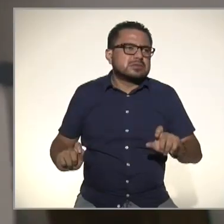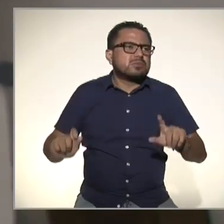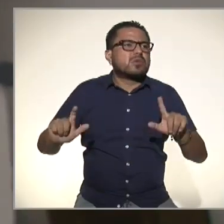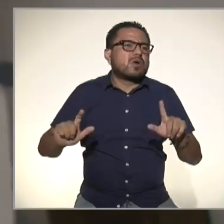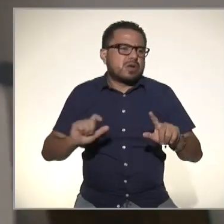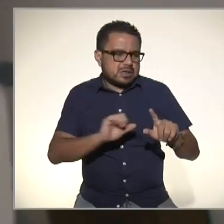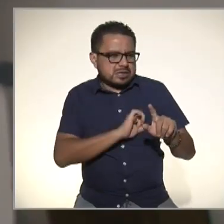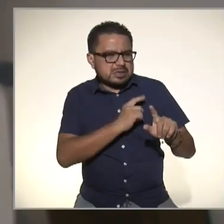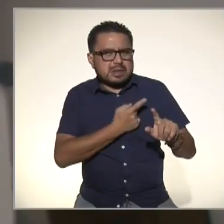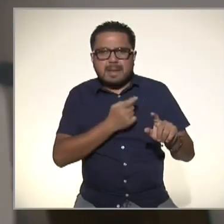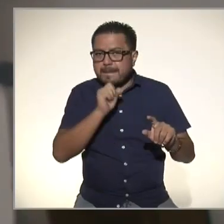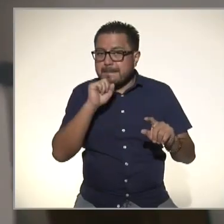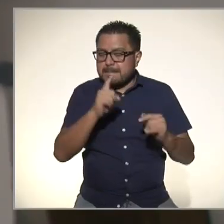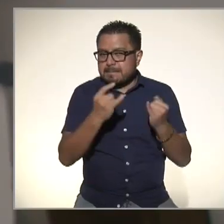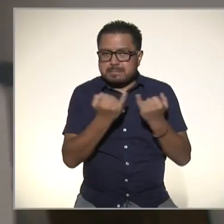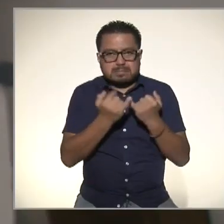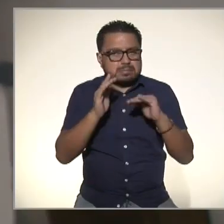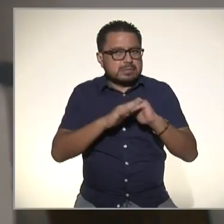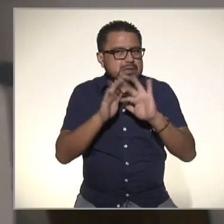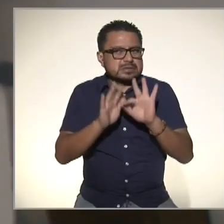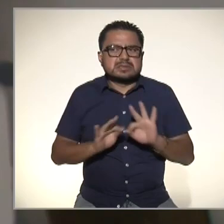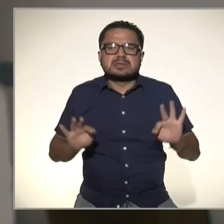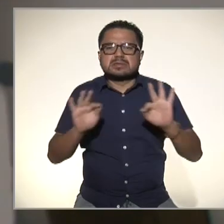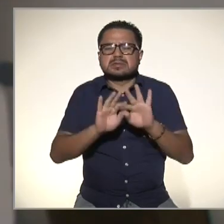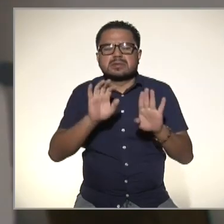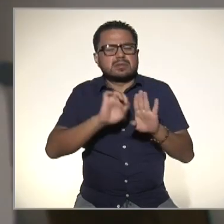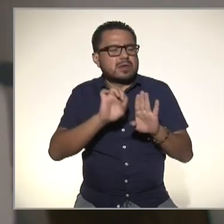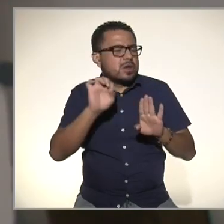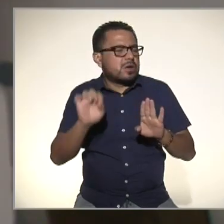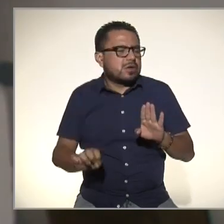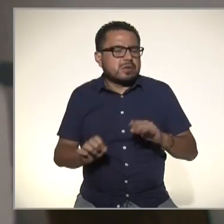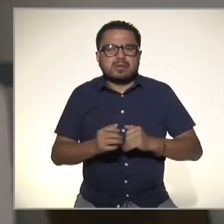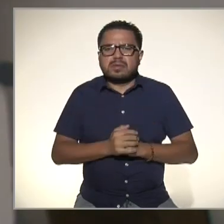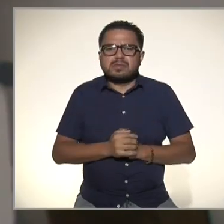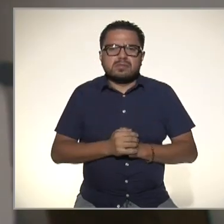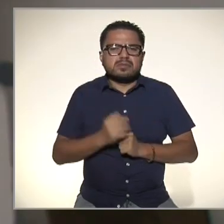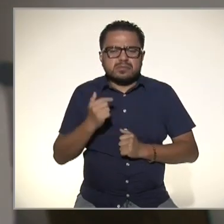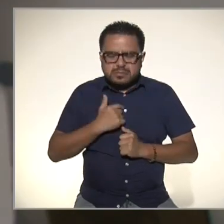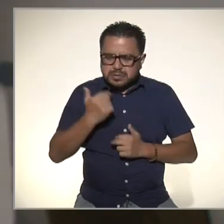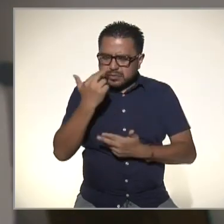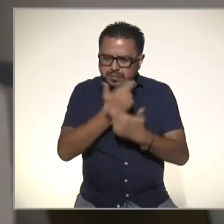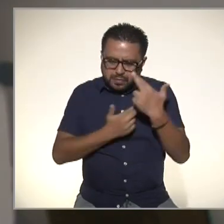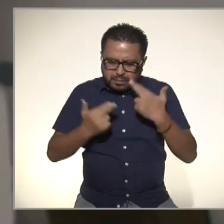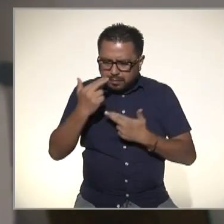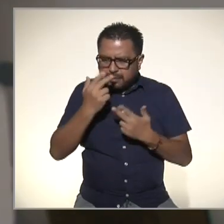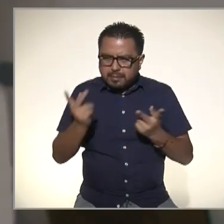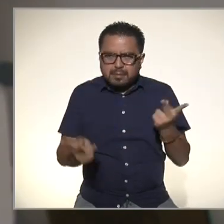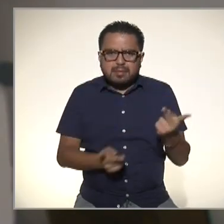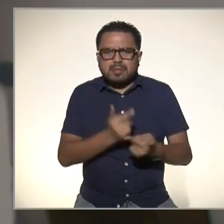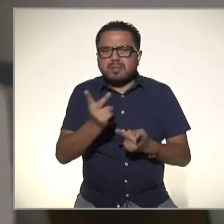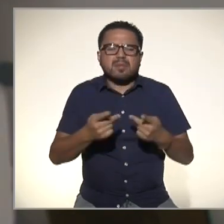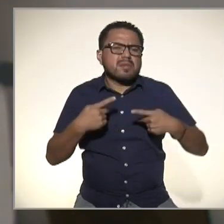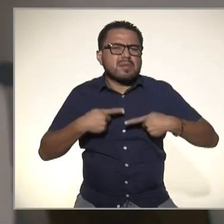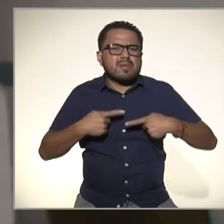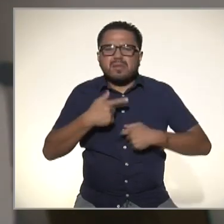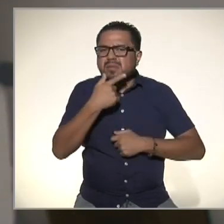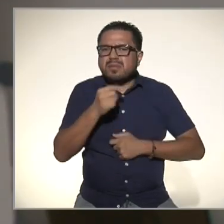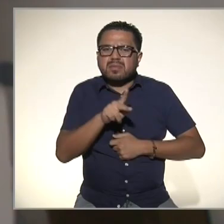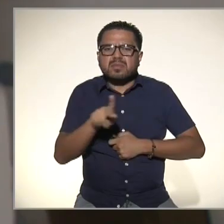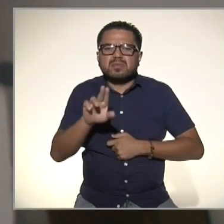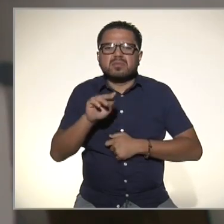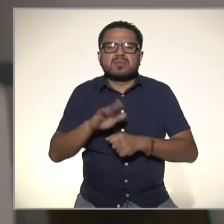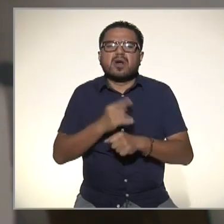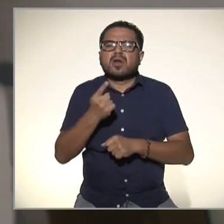salud, también es muy importante porque, por ejemplo, estaba revisando una encuesta de los varones, ¿por qué no